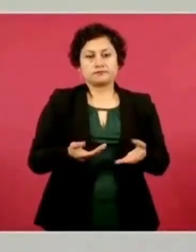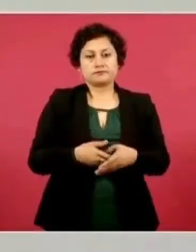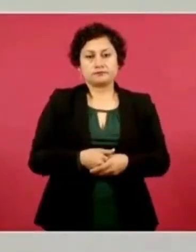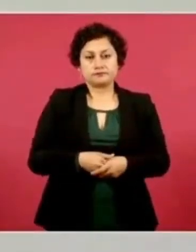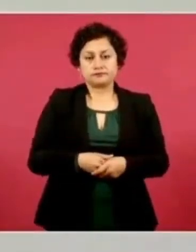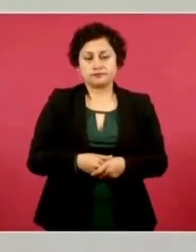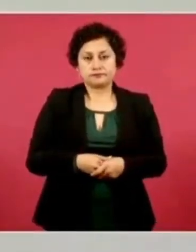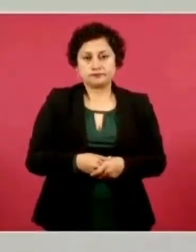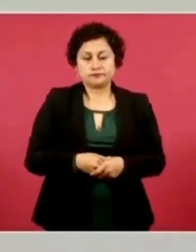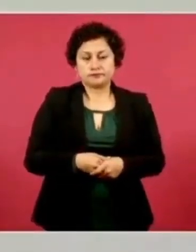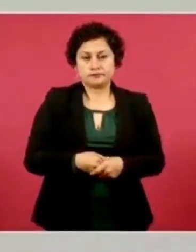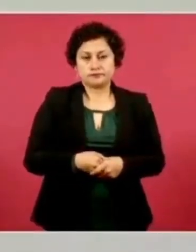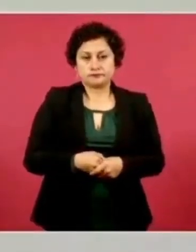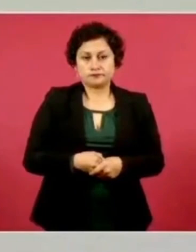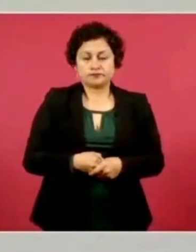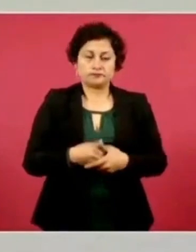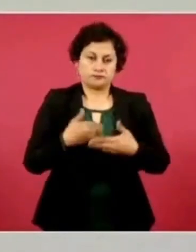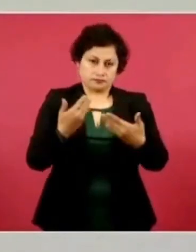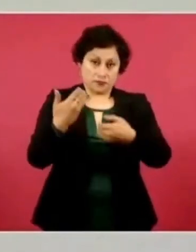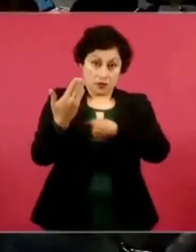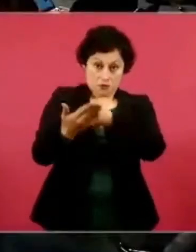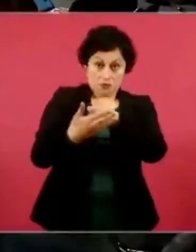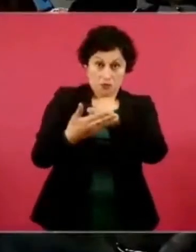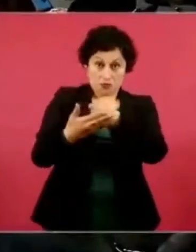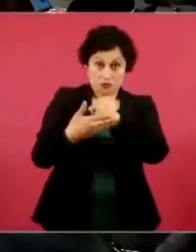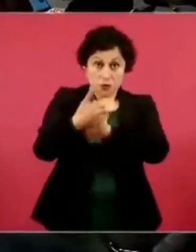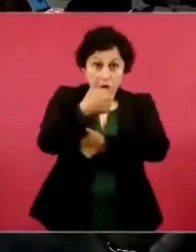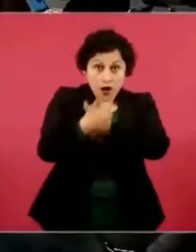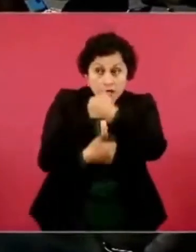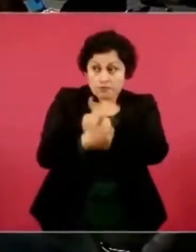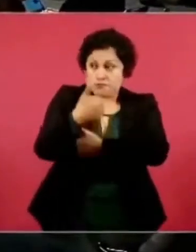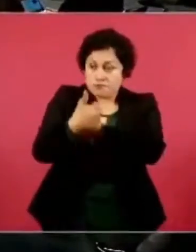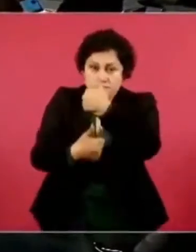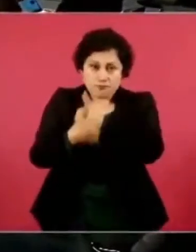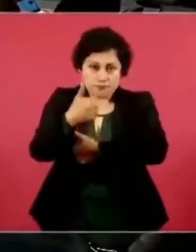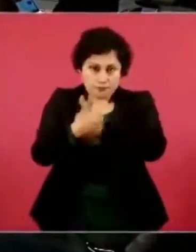Ahora que van a empezar los candidatos, candidatas.